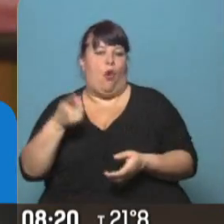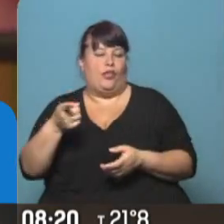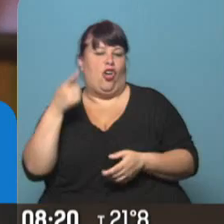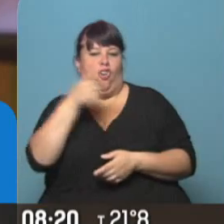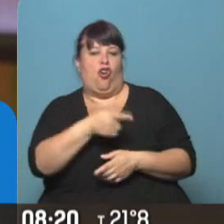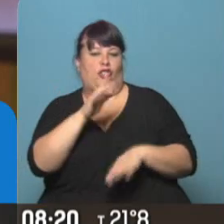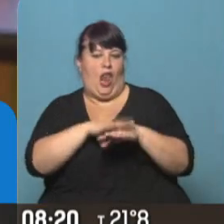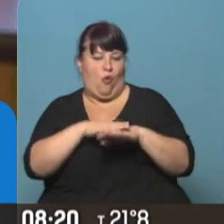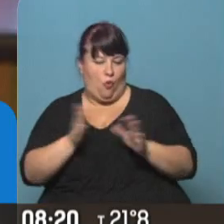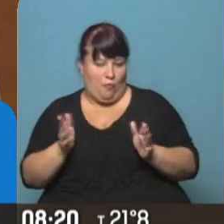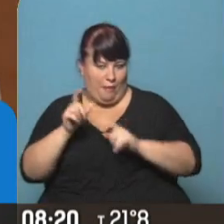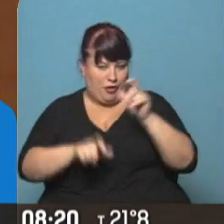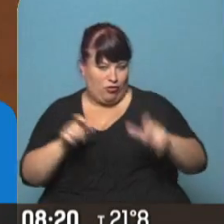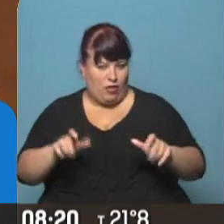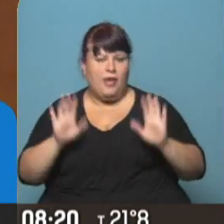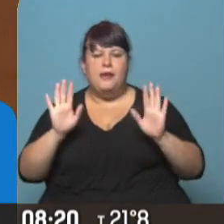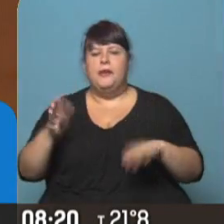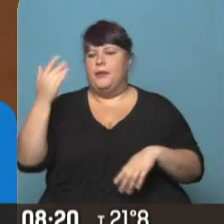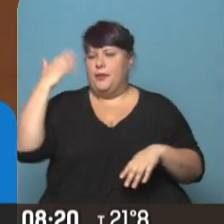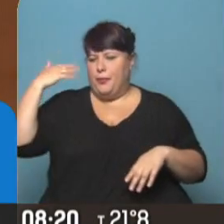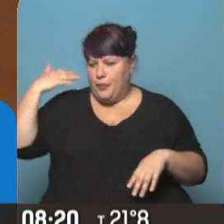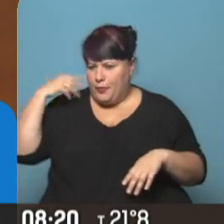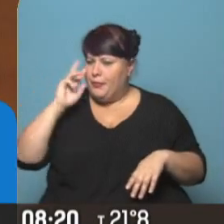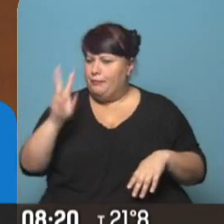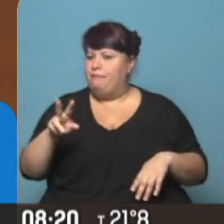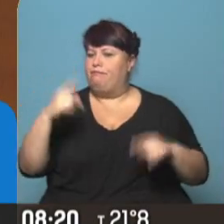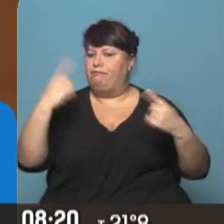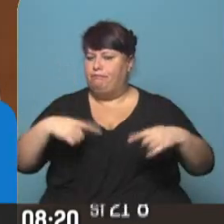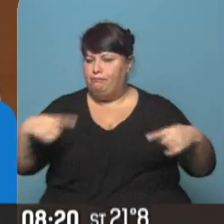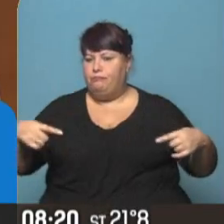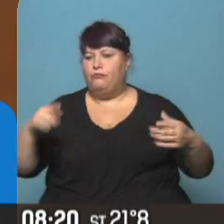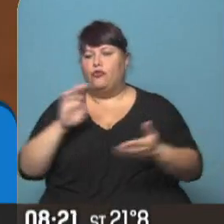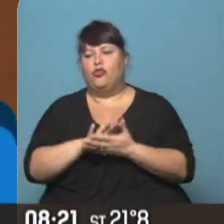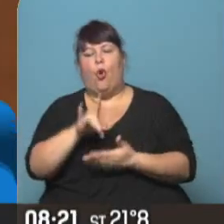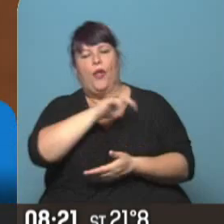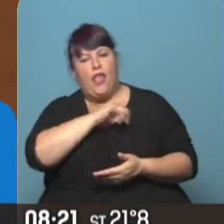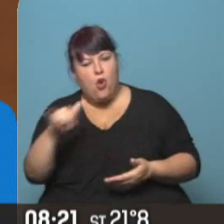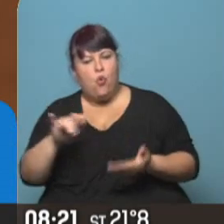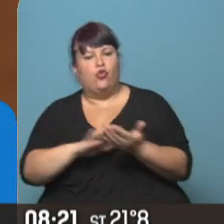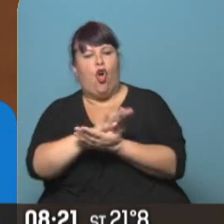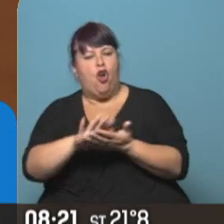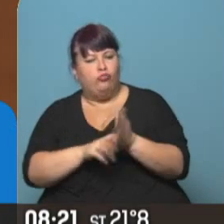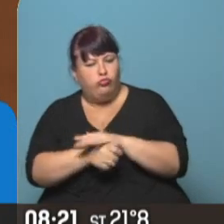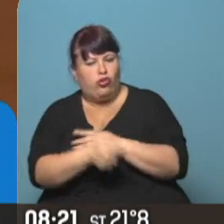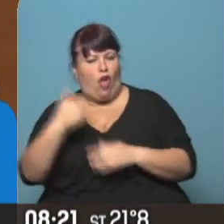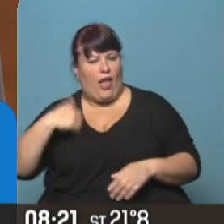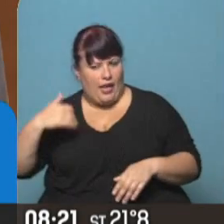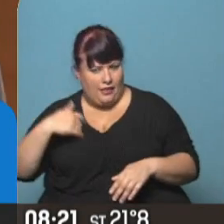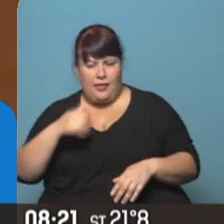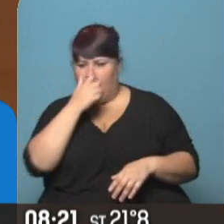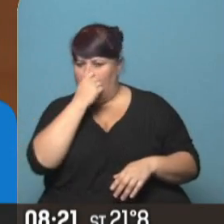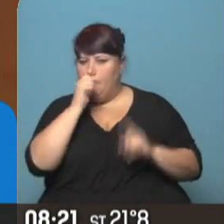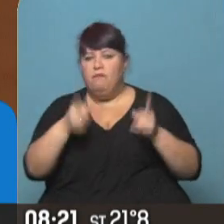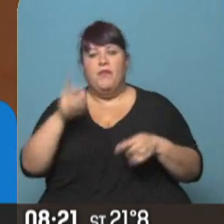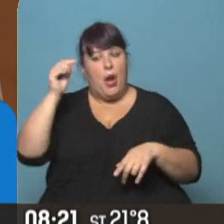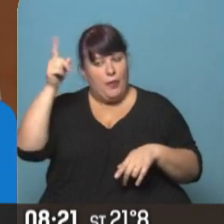contra de los imputados a ver en los últimos tiempos se vieron muchos casos de denuncias de corrupción en la república argentina se dieron los